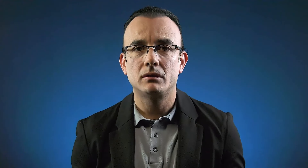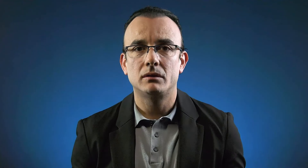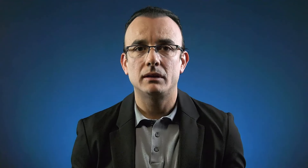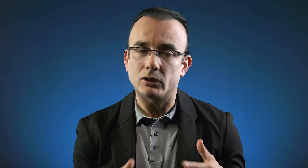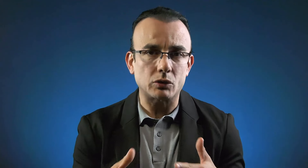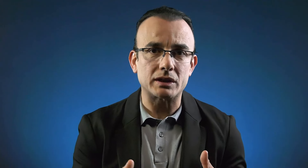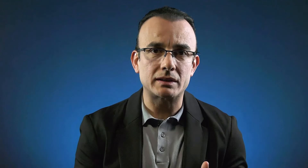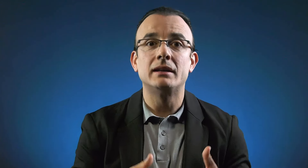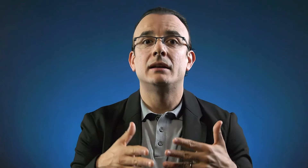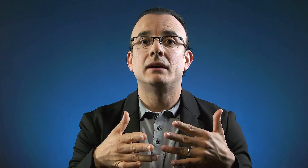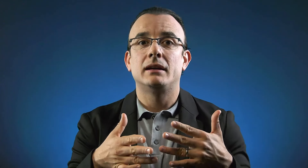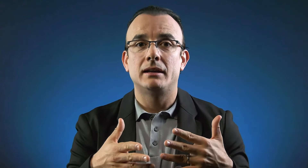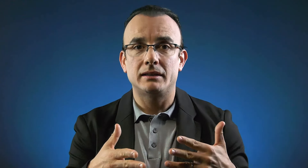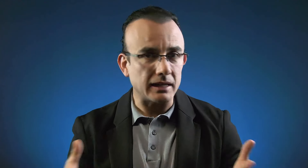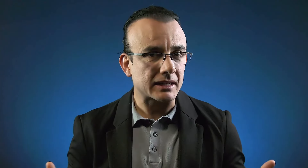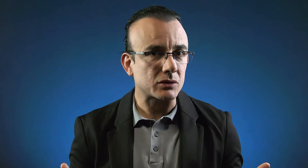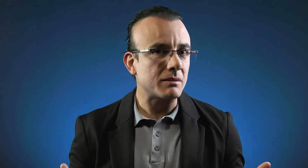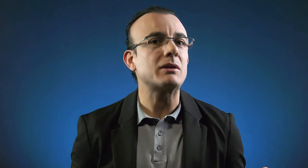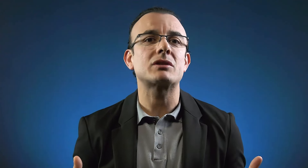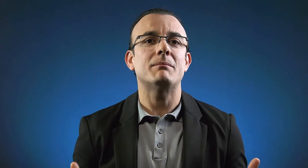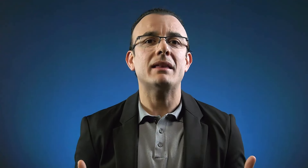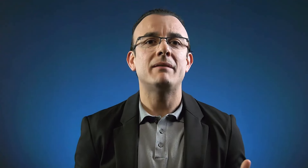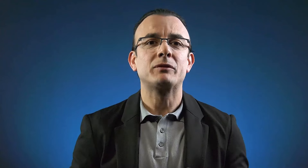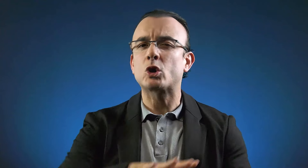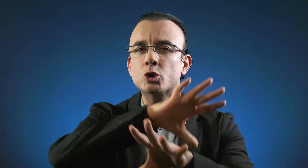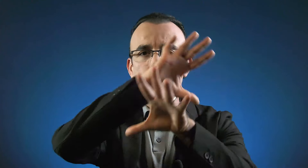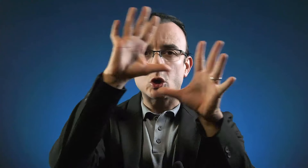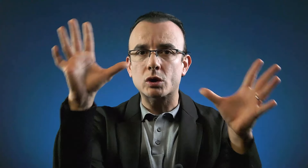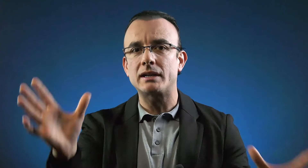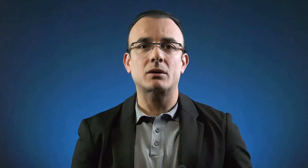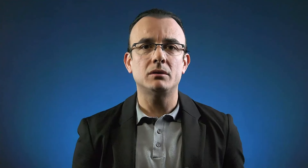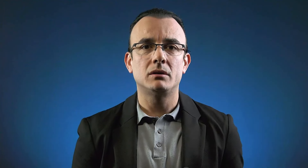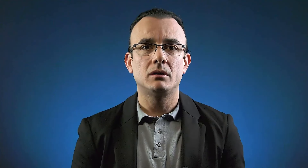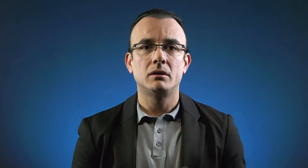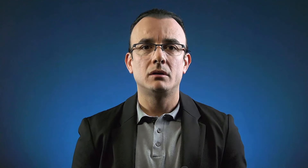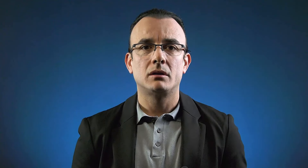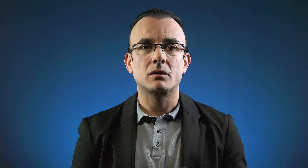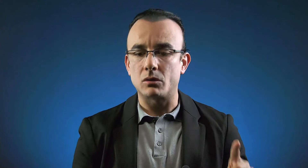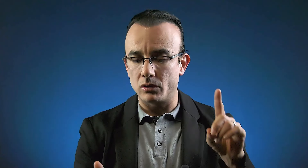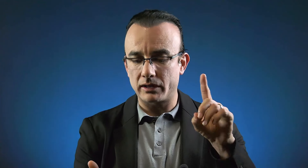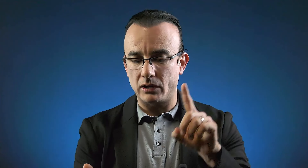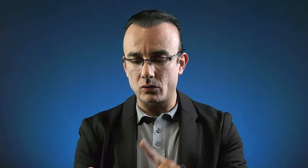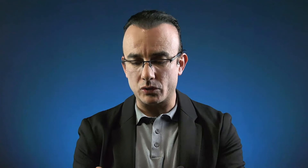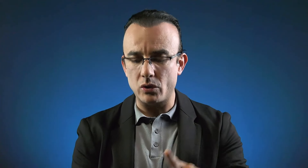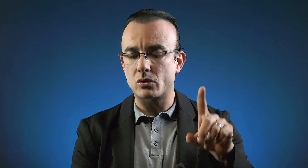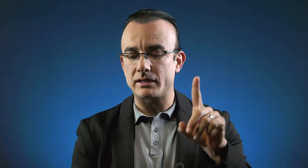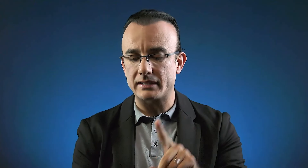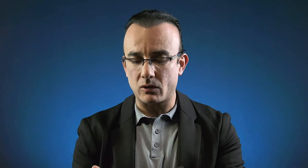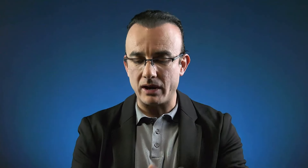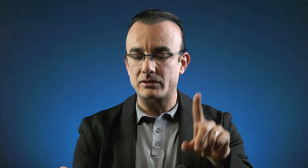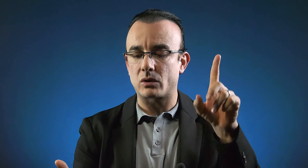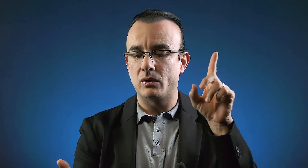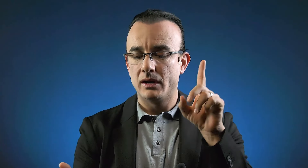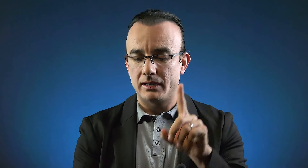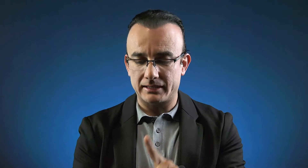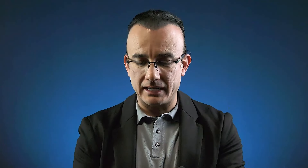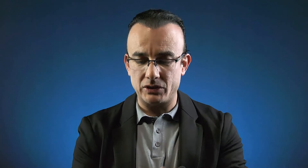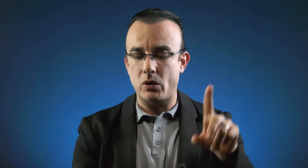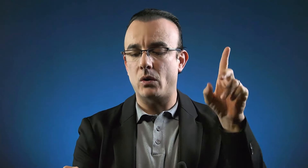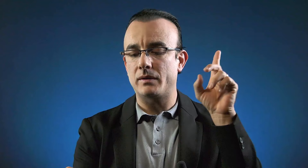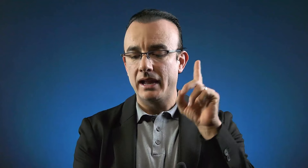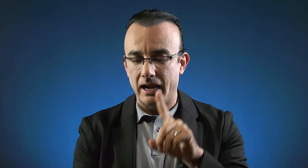cierto. Entonces, ¿tiene razón el Mayo Zambada con todo lo que narró? ¿Con lo que le ocurrió con el secuestro,